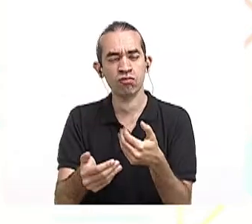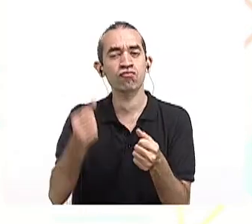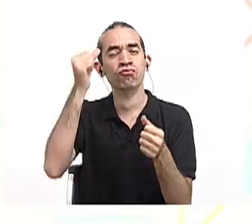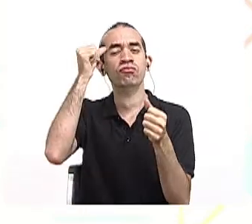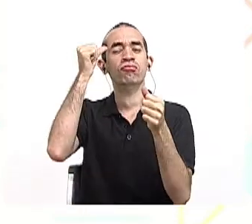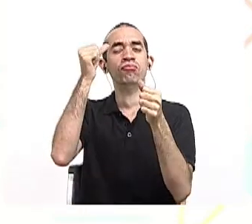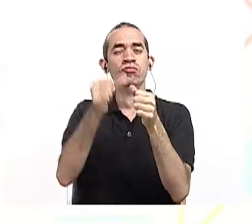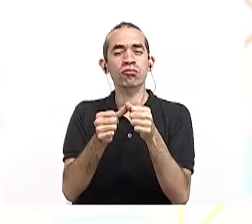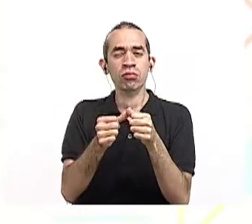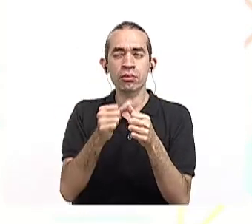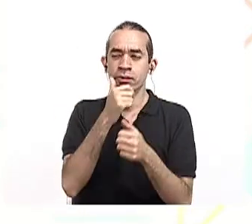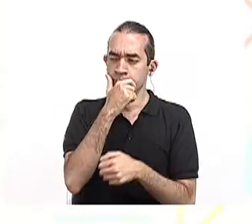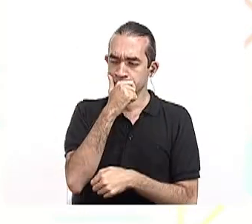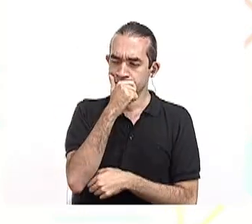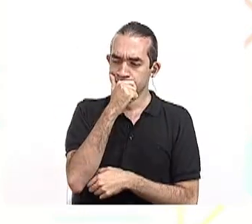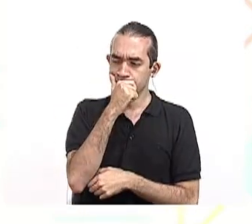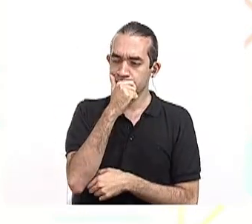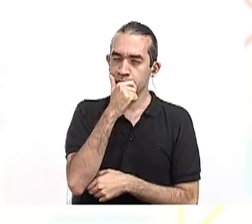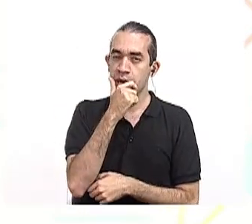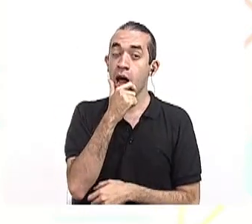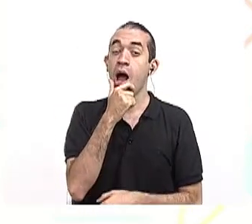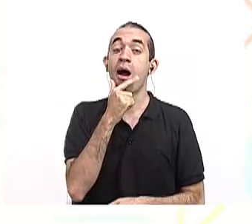Recordemos un momento.